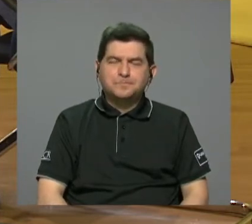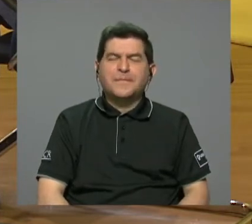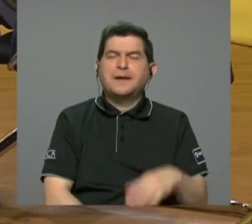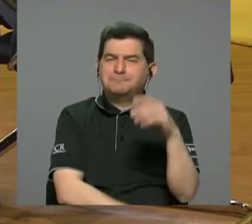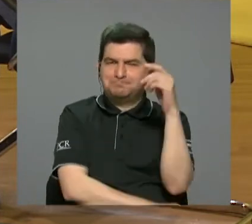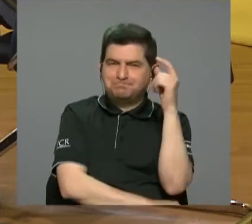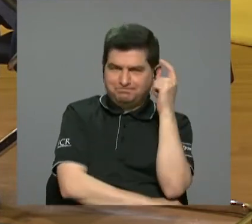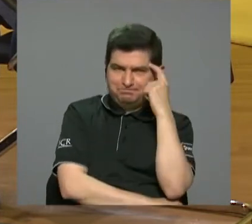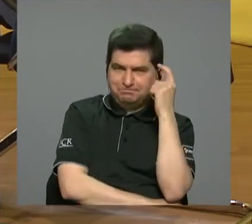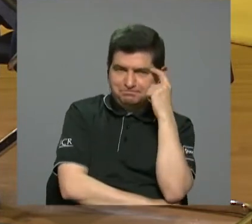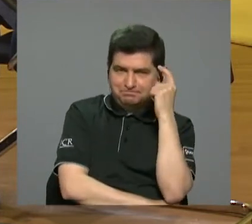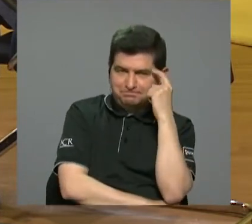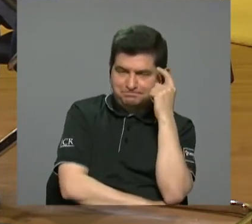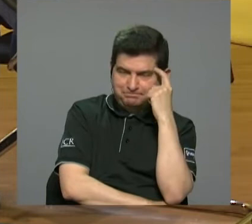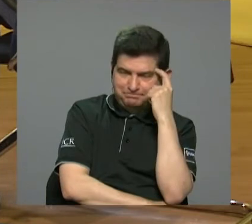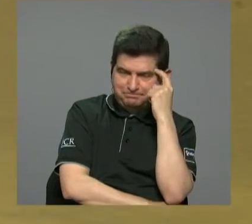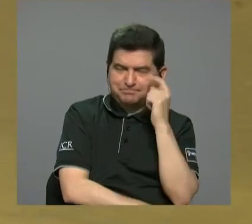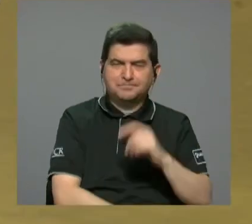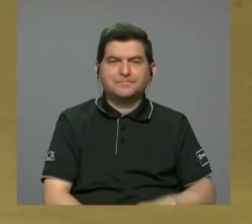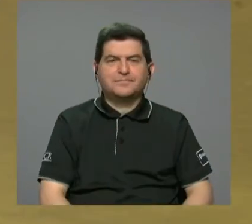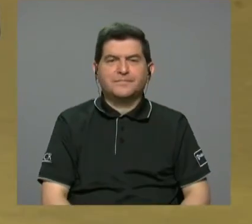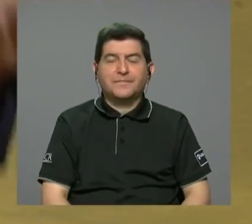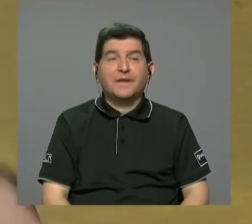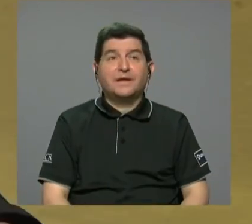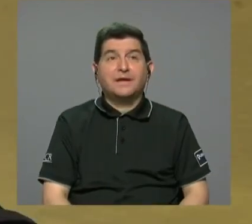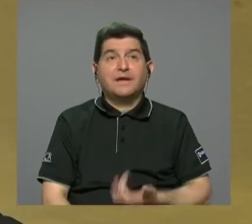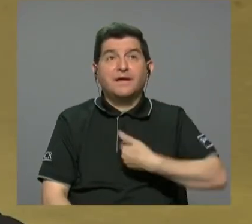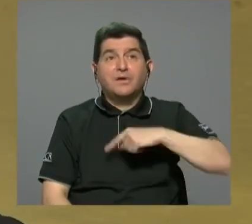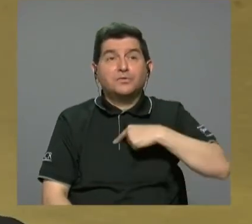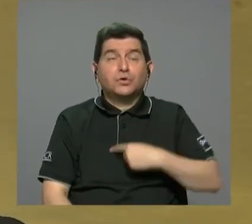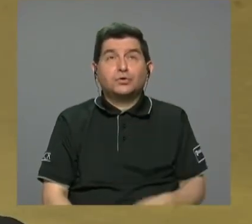pensando que, y crucemos los dedos,